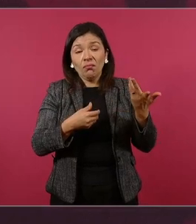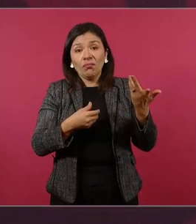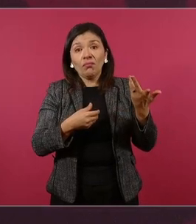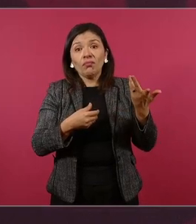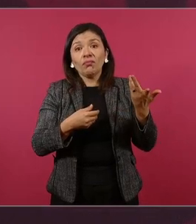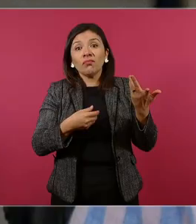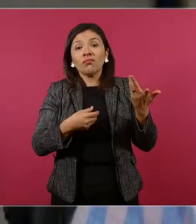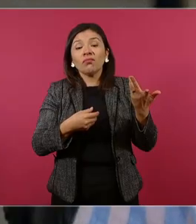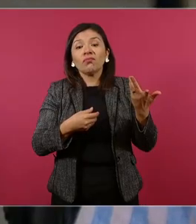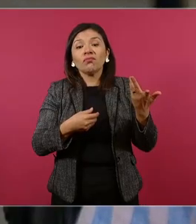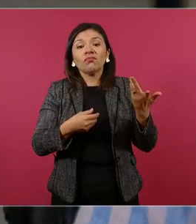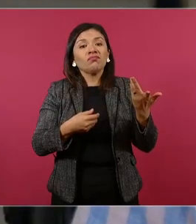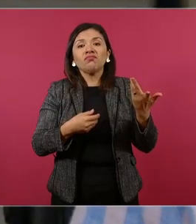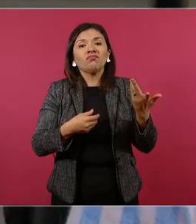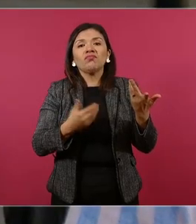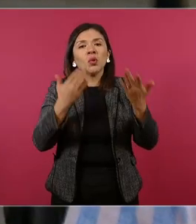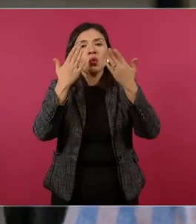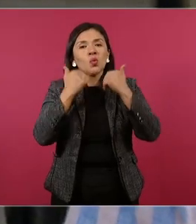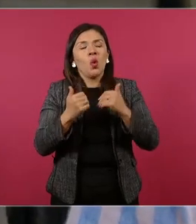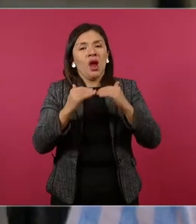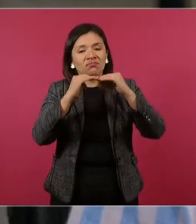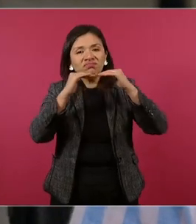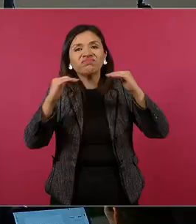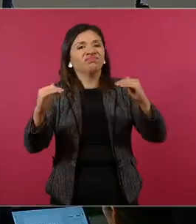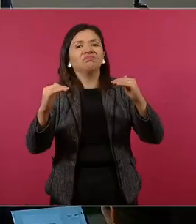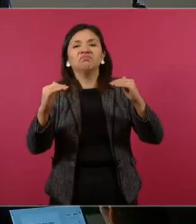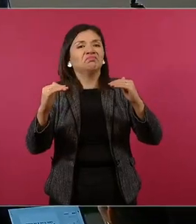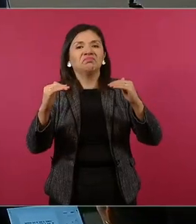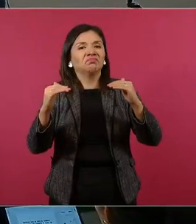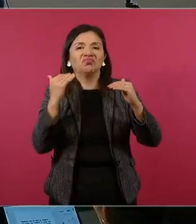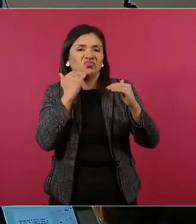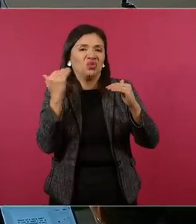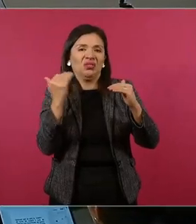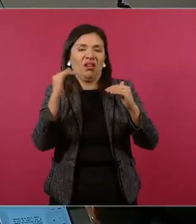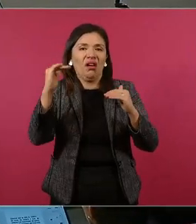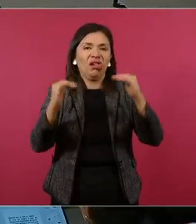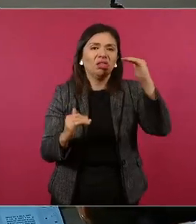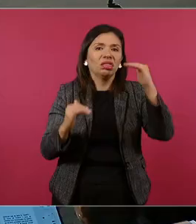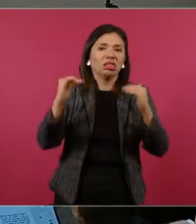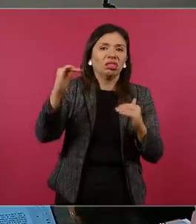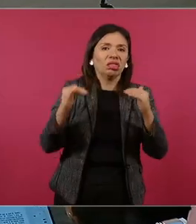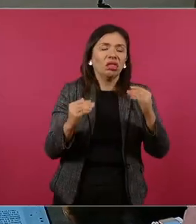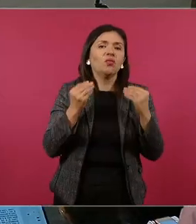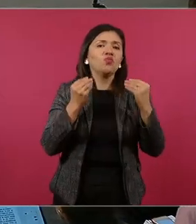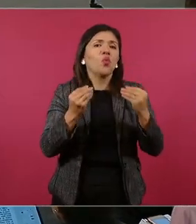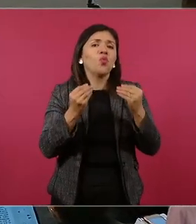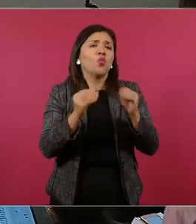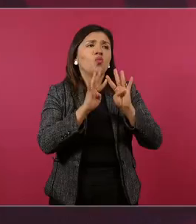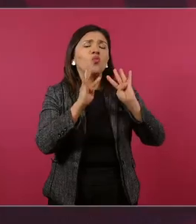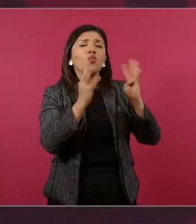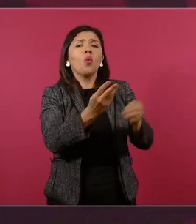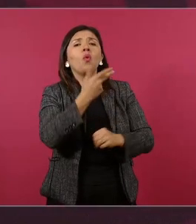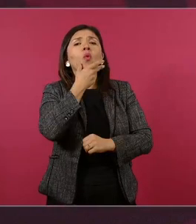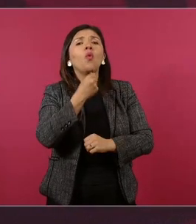e hay mucho desequilibrio Sea son muchos